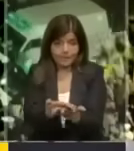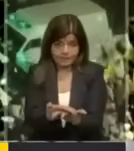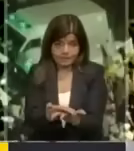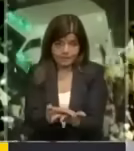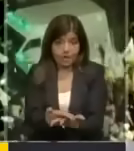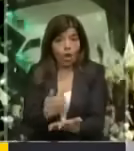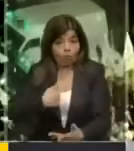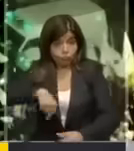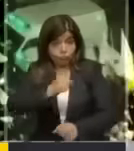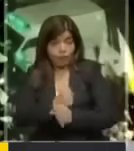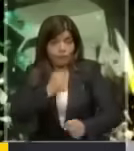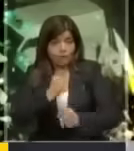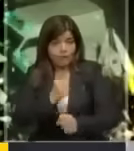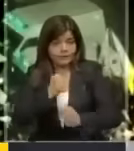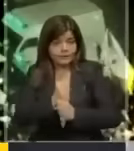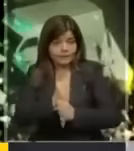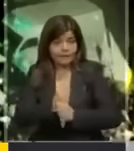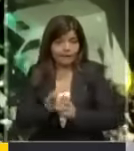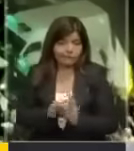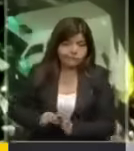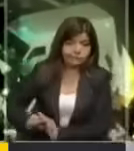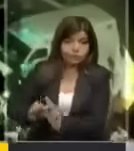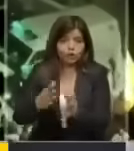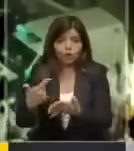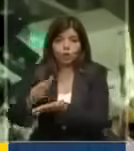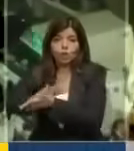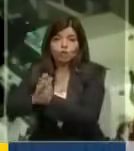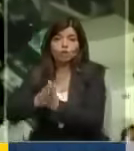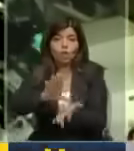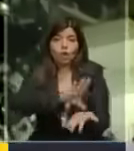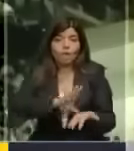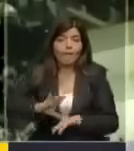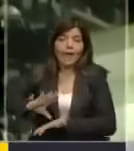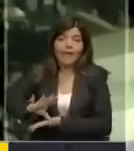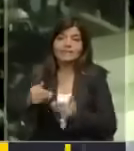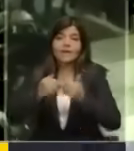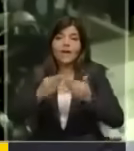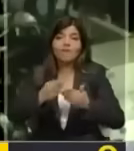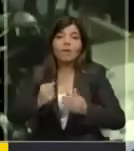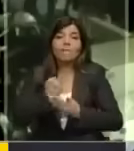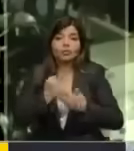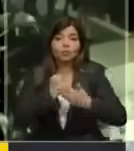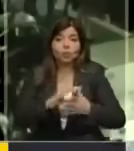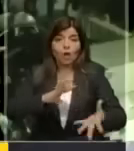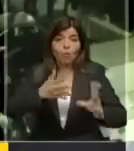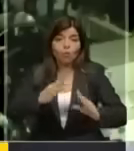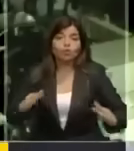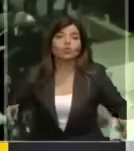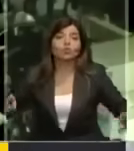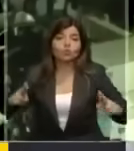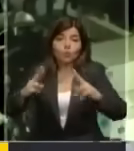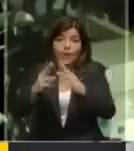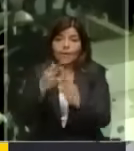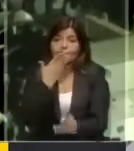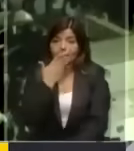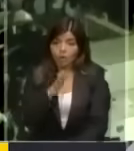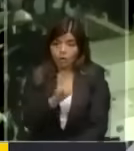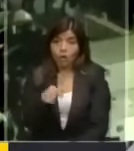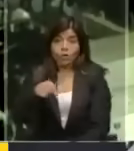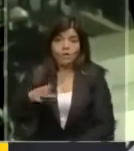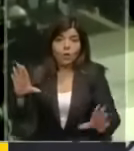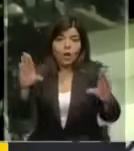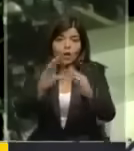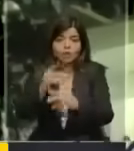Vamos a trabajar codo a codo con todas las naciones del mundo libre para ayudar a construir un mundo mejor. Hoy es una noche